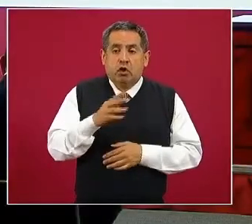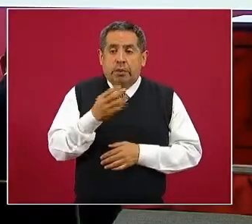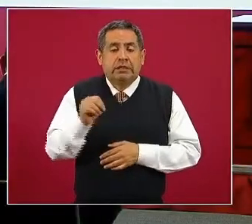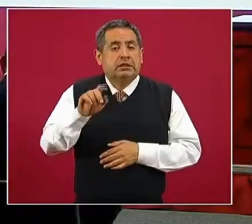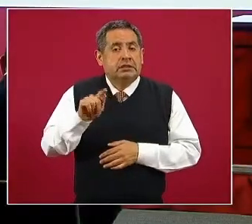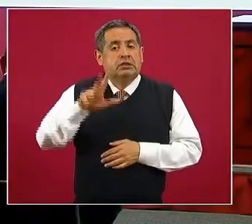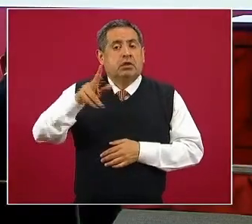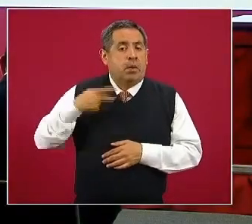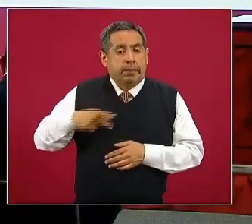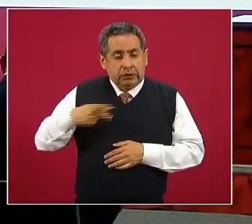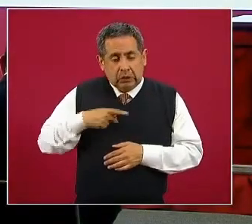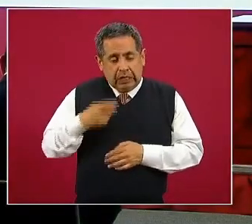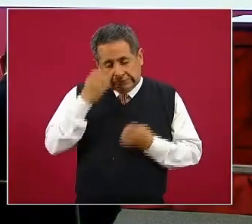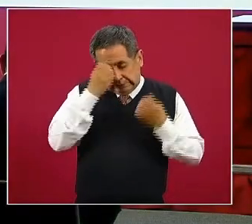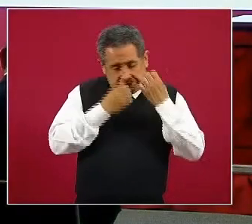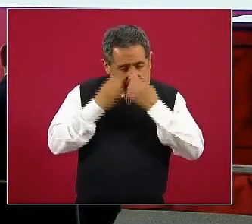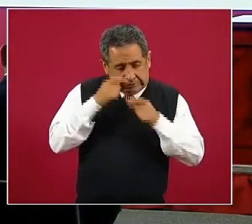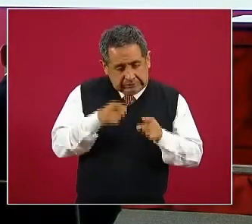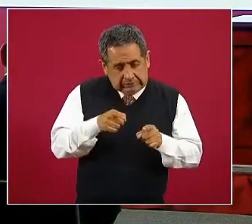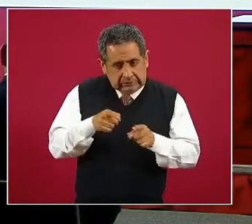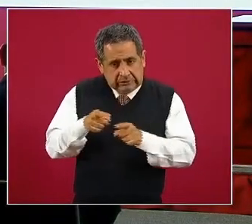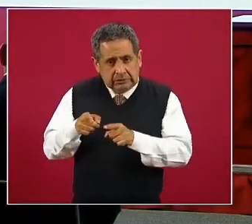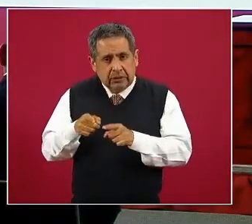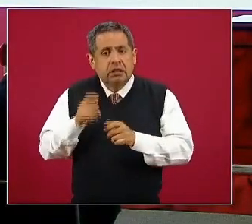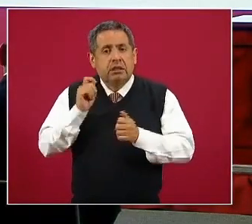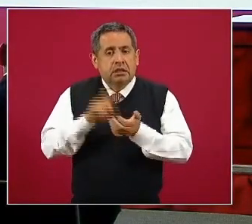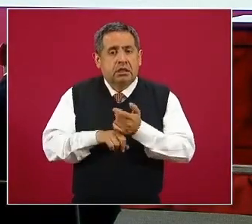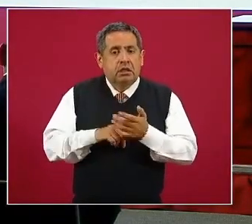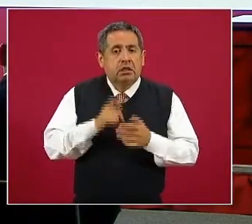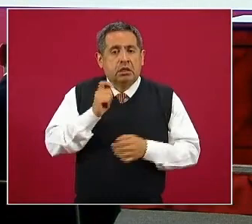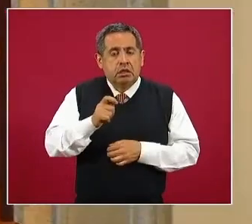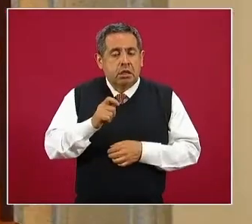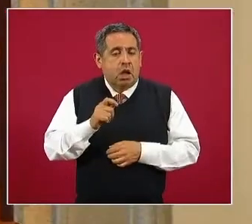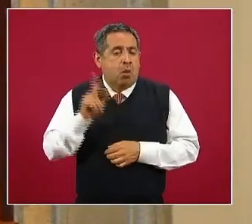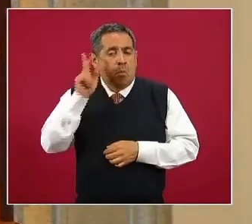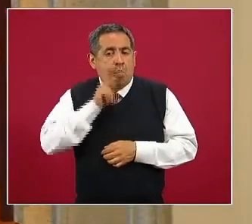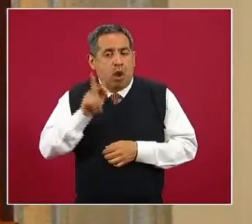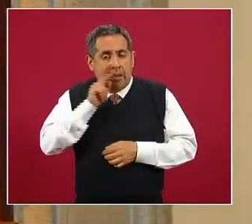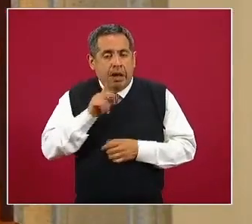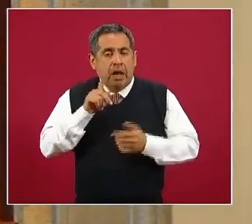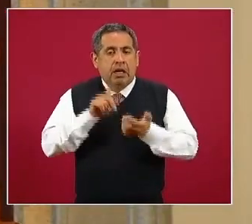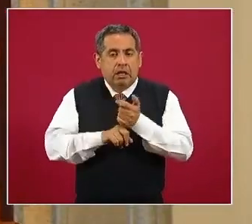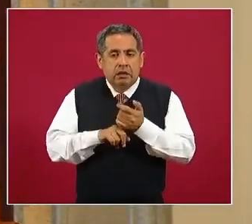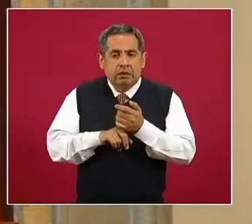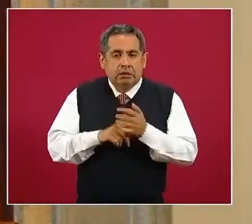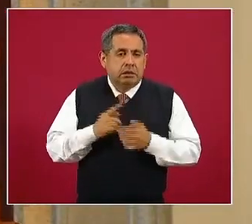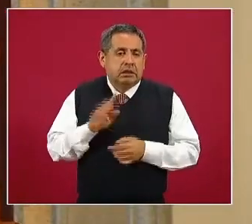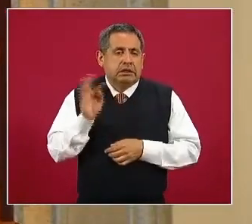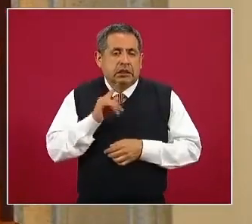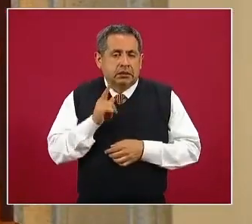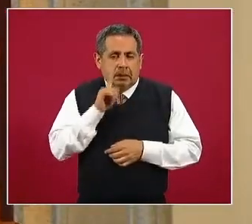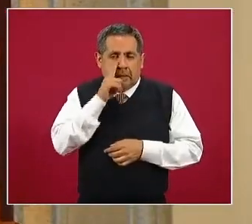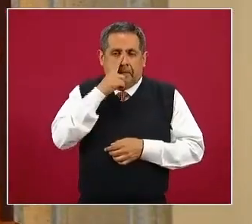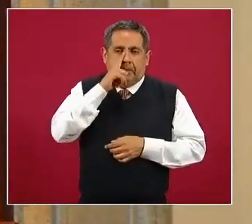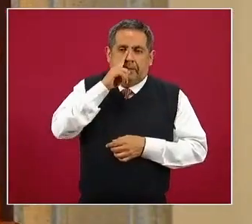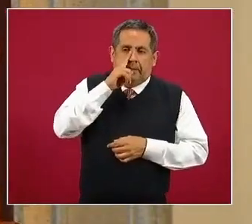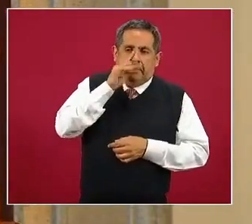1.589.975 personas se le ha realizado, es la toma de una muestra, ya sea un hisopo nasofaríngeo o un